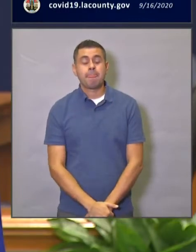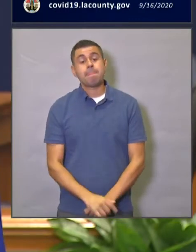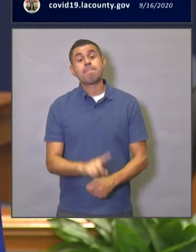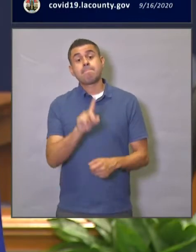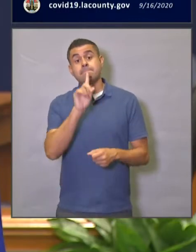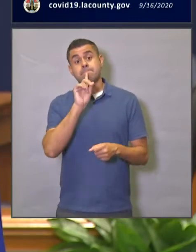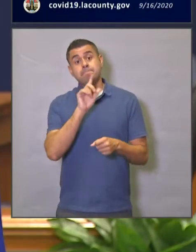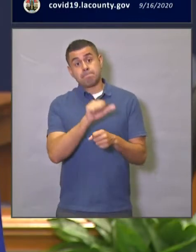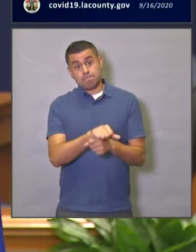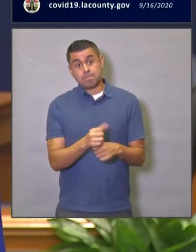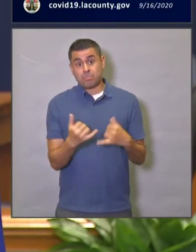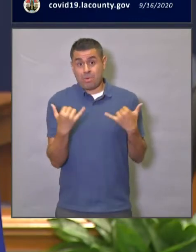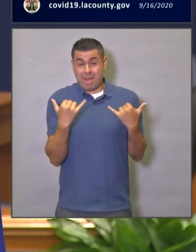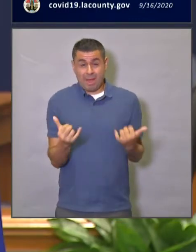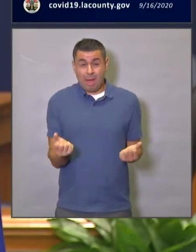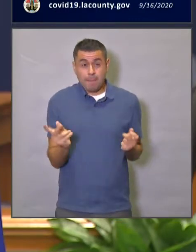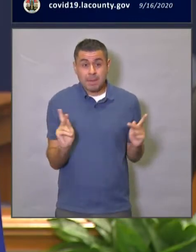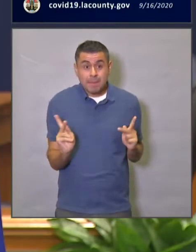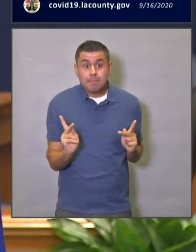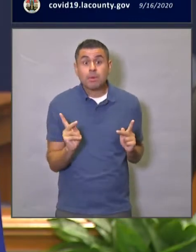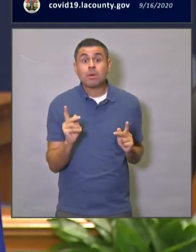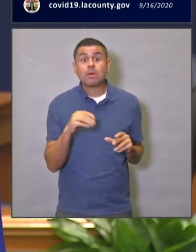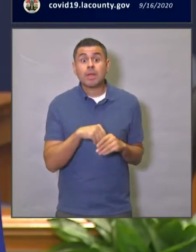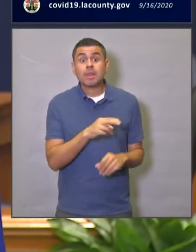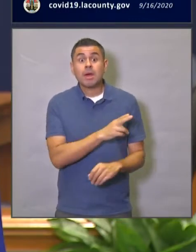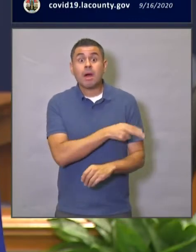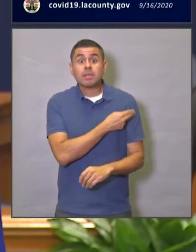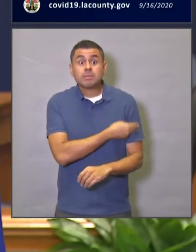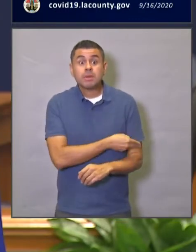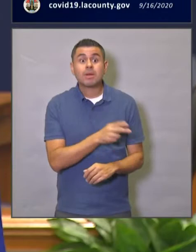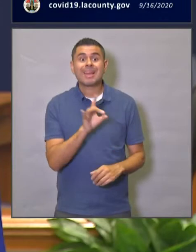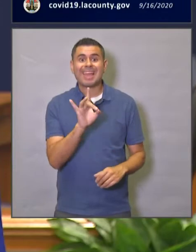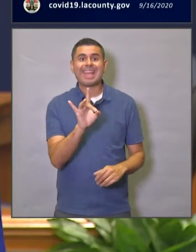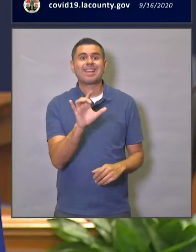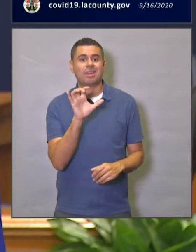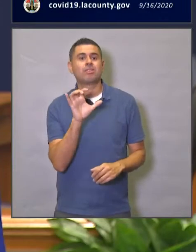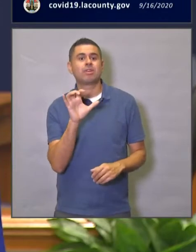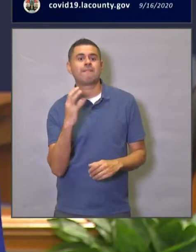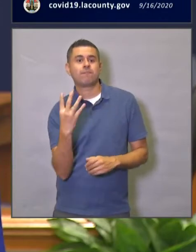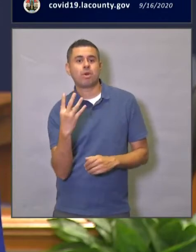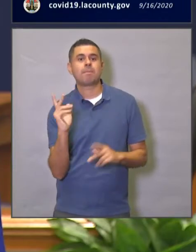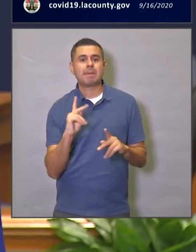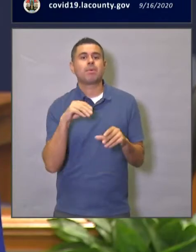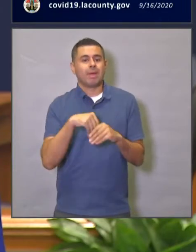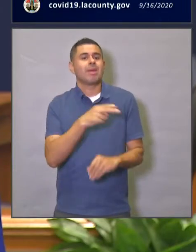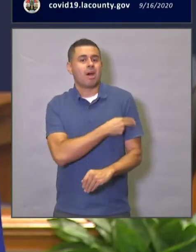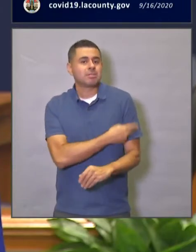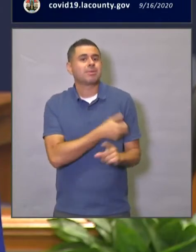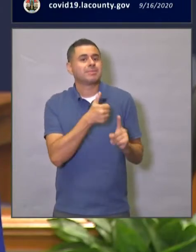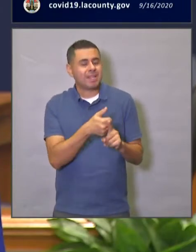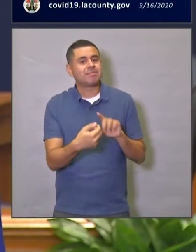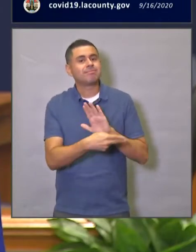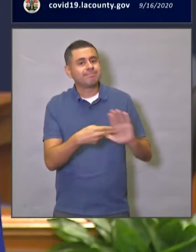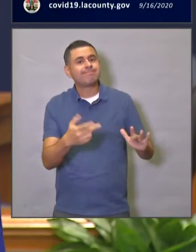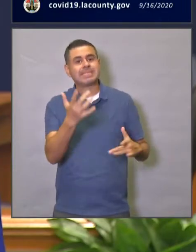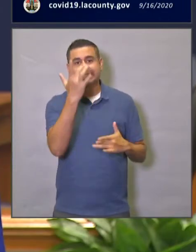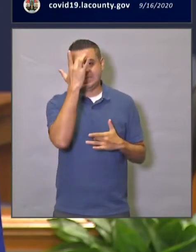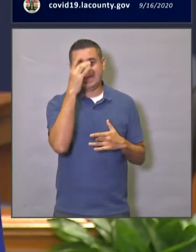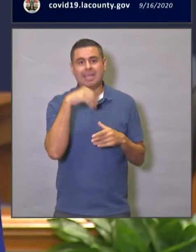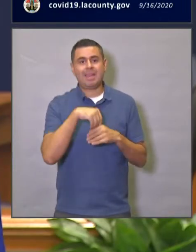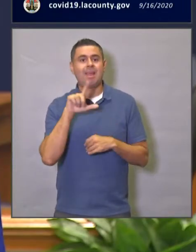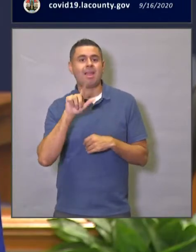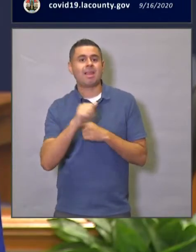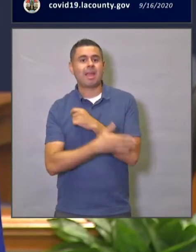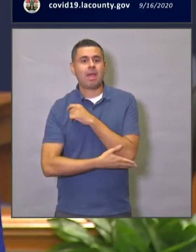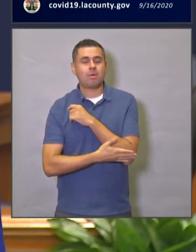Actualmente se encuentran hospitalizados 804 casos confirmados. El 30% de estas personas están